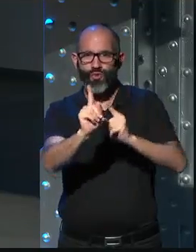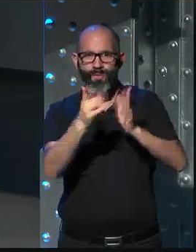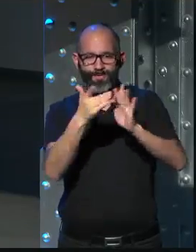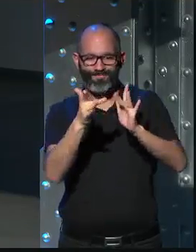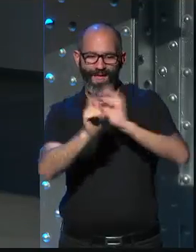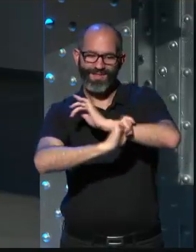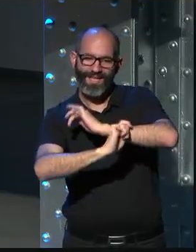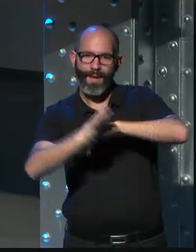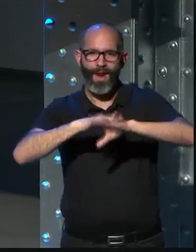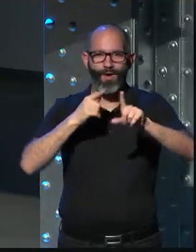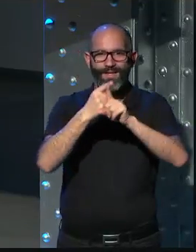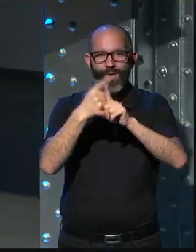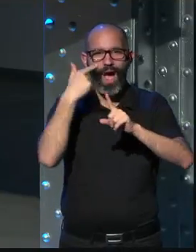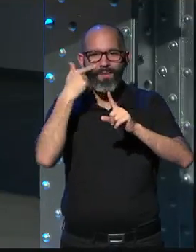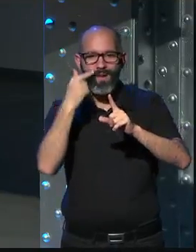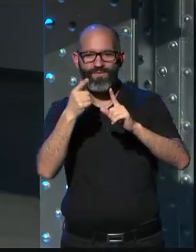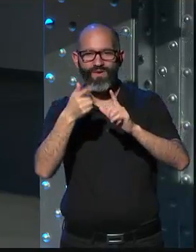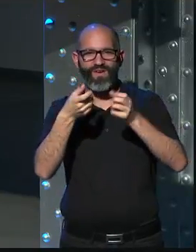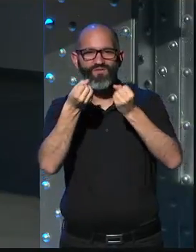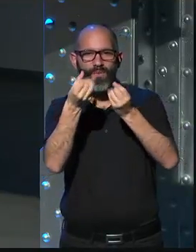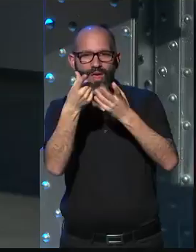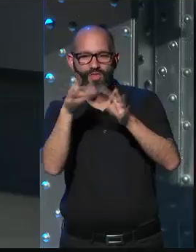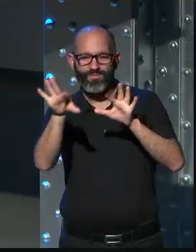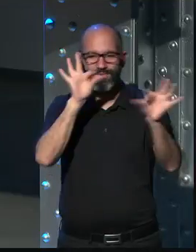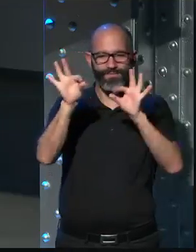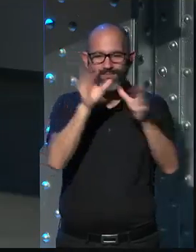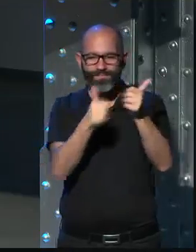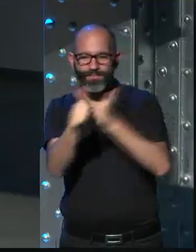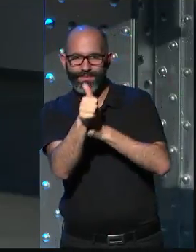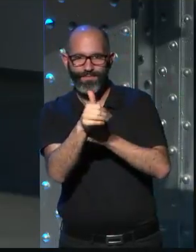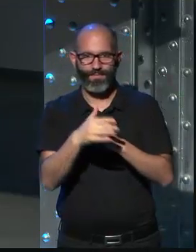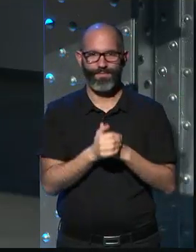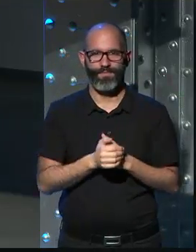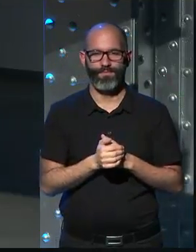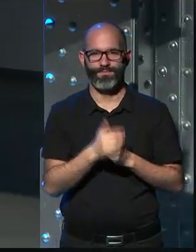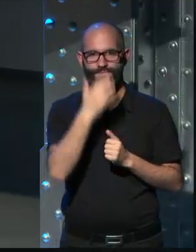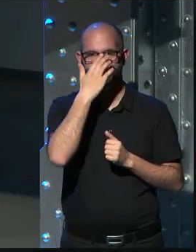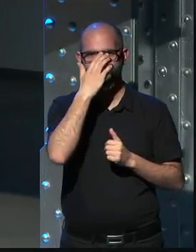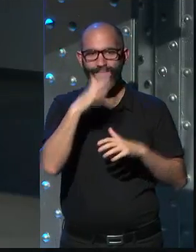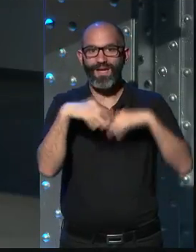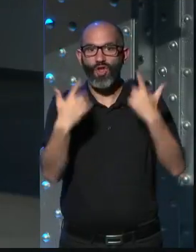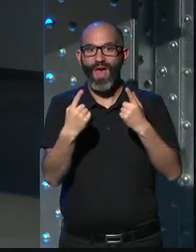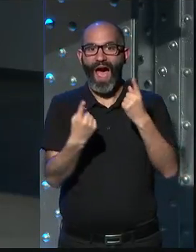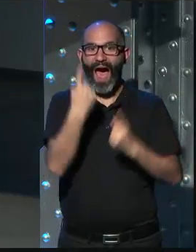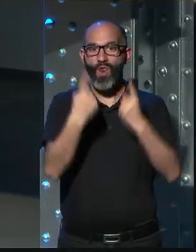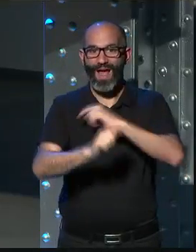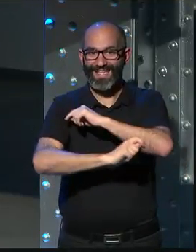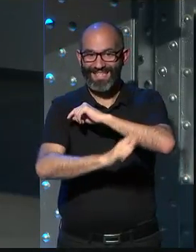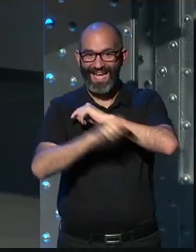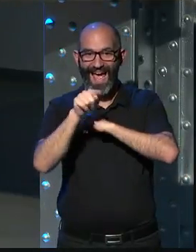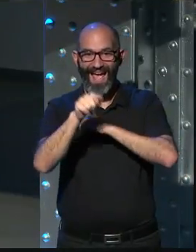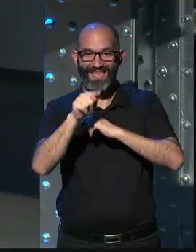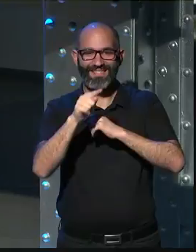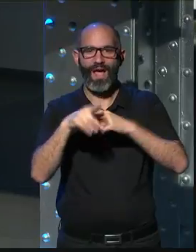aumentar, resaltar ciertos aspectos de la información más que otros. Entonces, algunas de estas estrategias van a ser